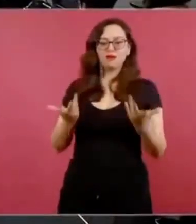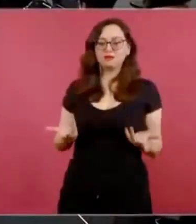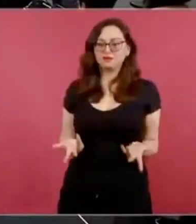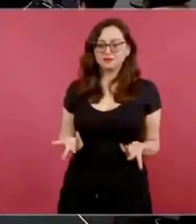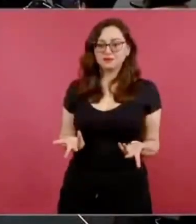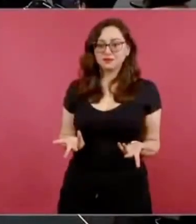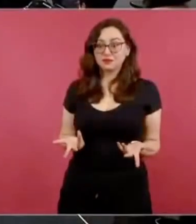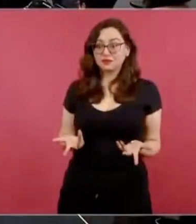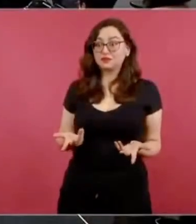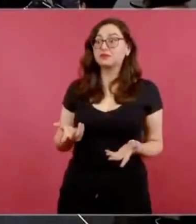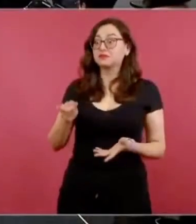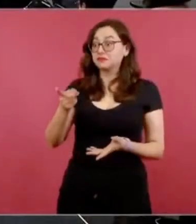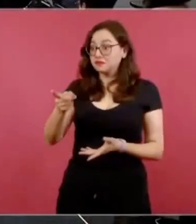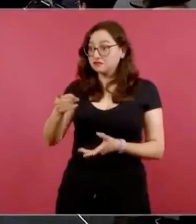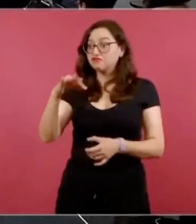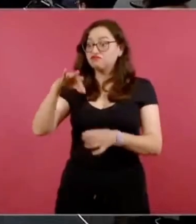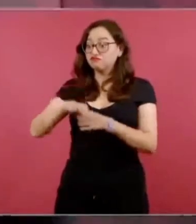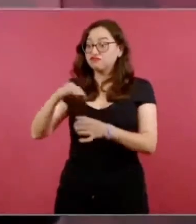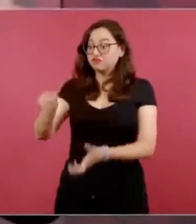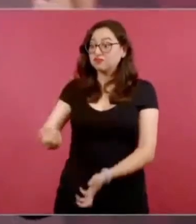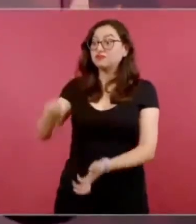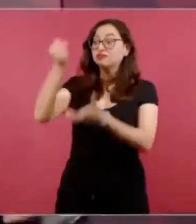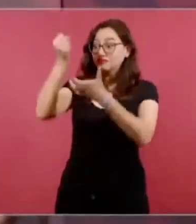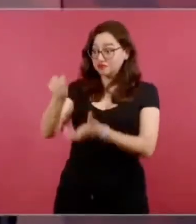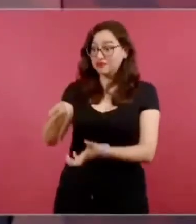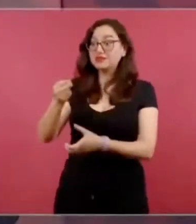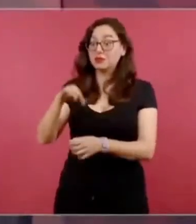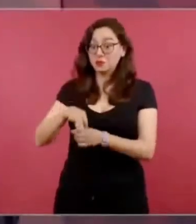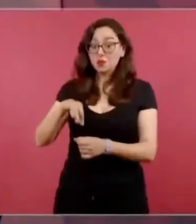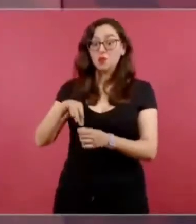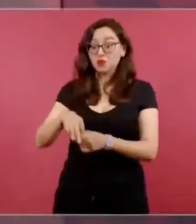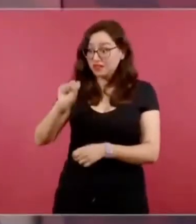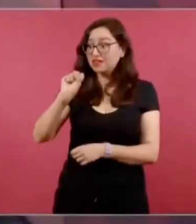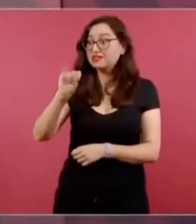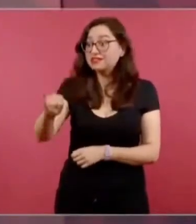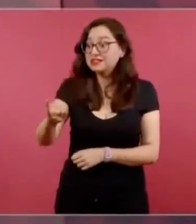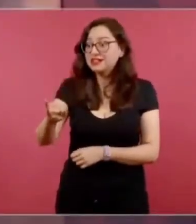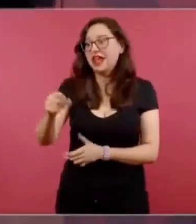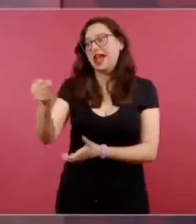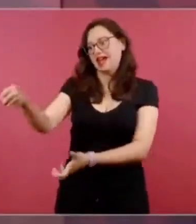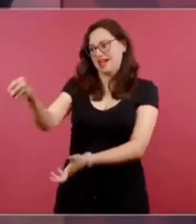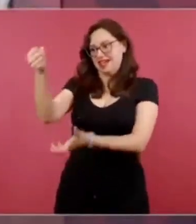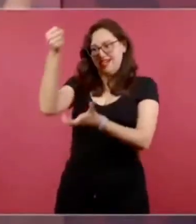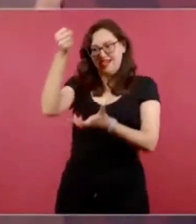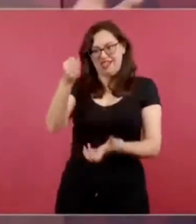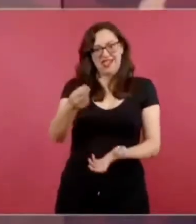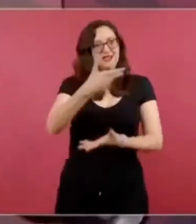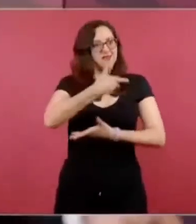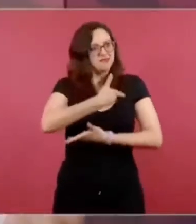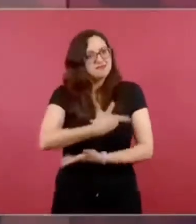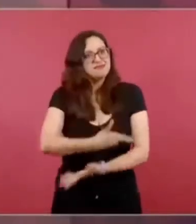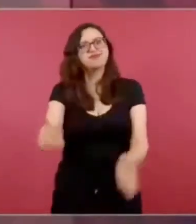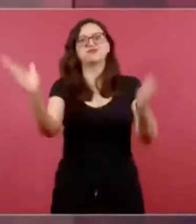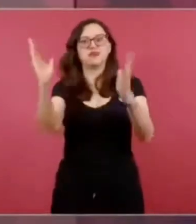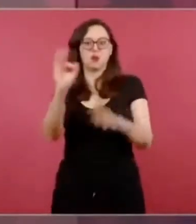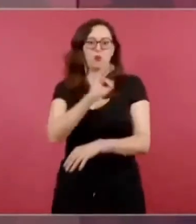entonces se pueden destinar los fondos del presupuesto, que es dinero del pueblo, al pueblo.